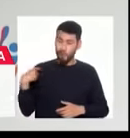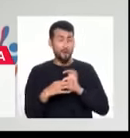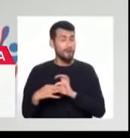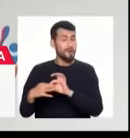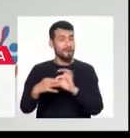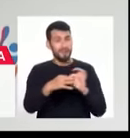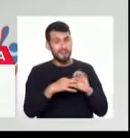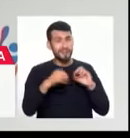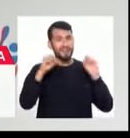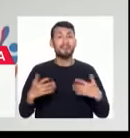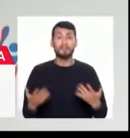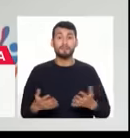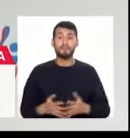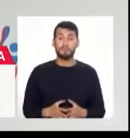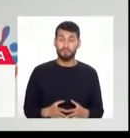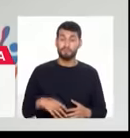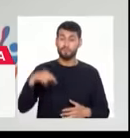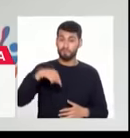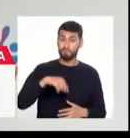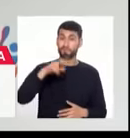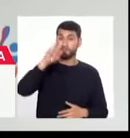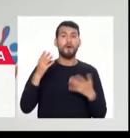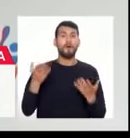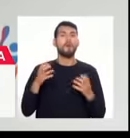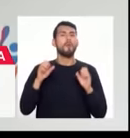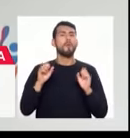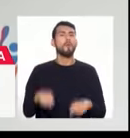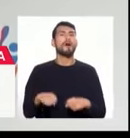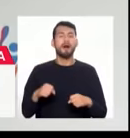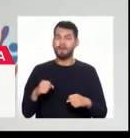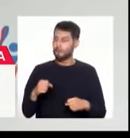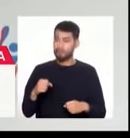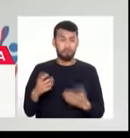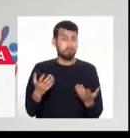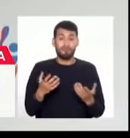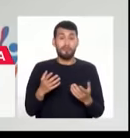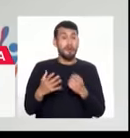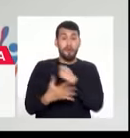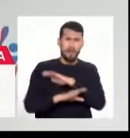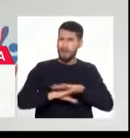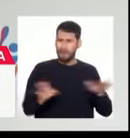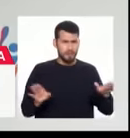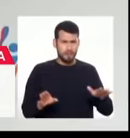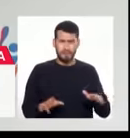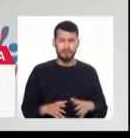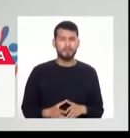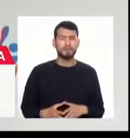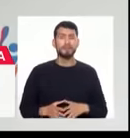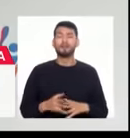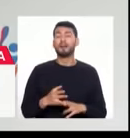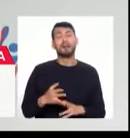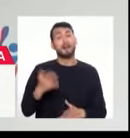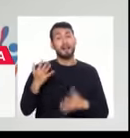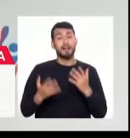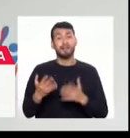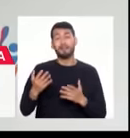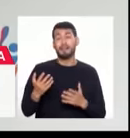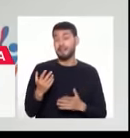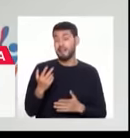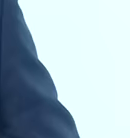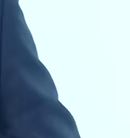gestión y dejarnos, pues, de discursos diarios, ¿no? Bueno, la pareja presidencial, Dina Boluarte y